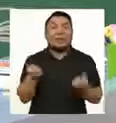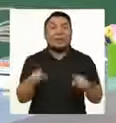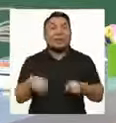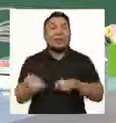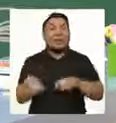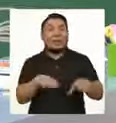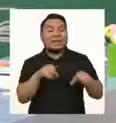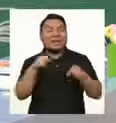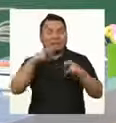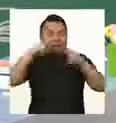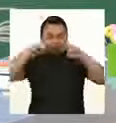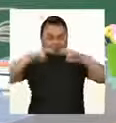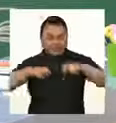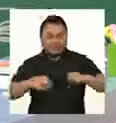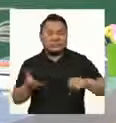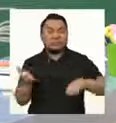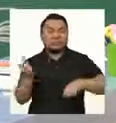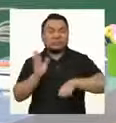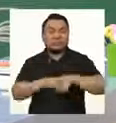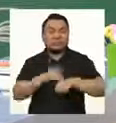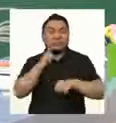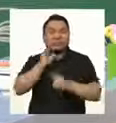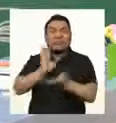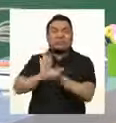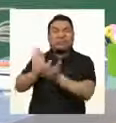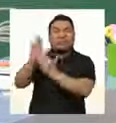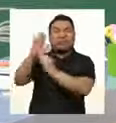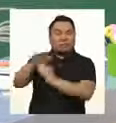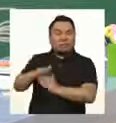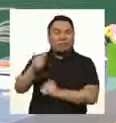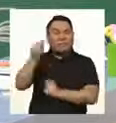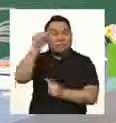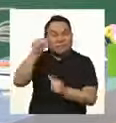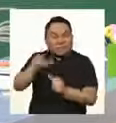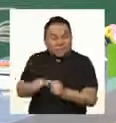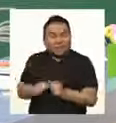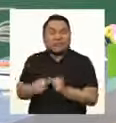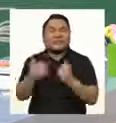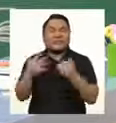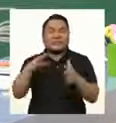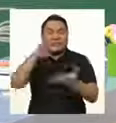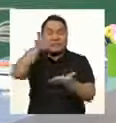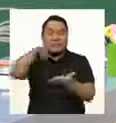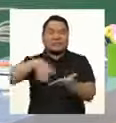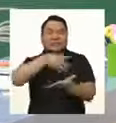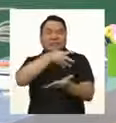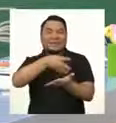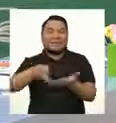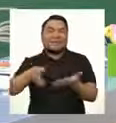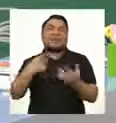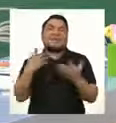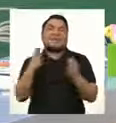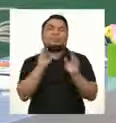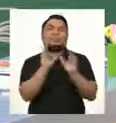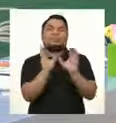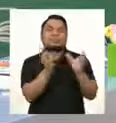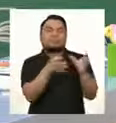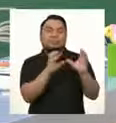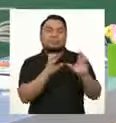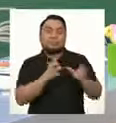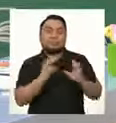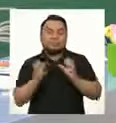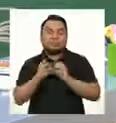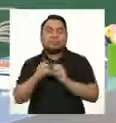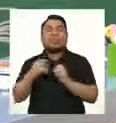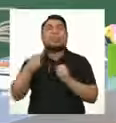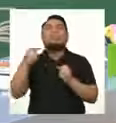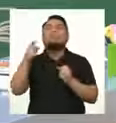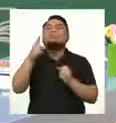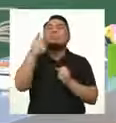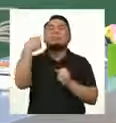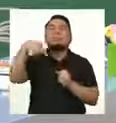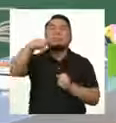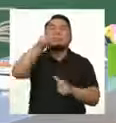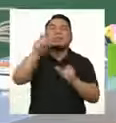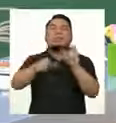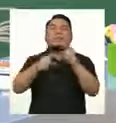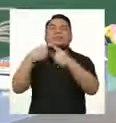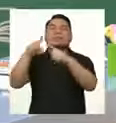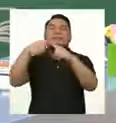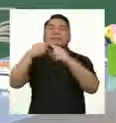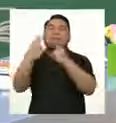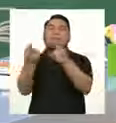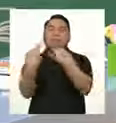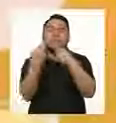hicimos el análisis sobre la discriminación, trabajamos una tabla de distribución de frecuencias para las